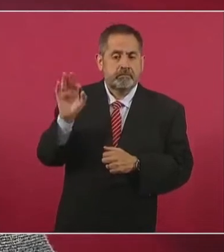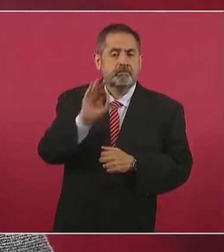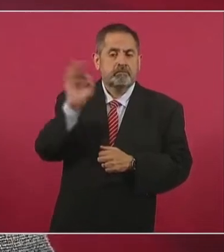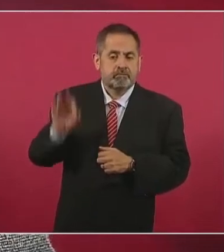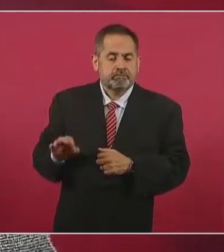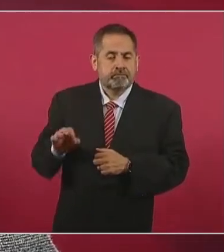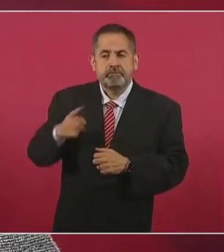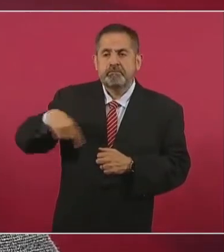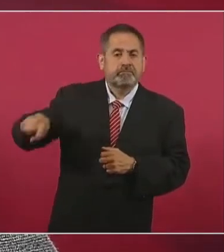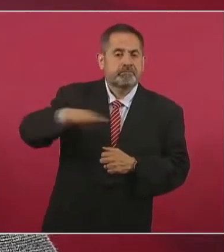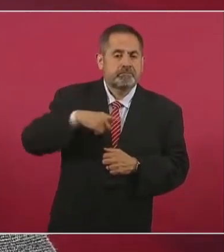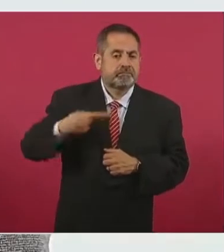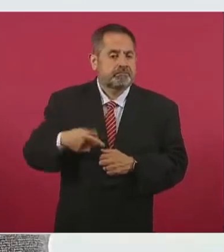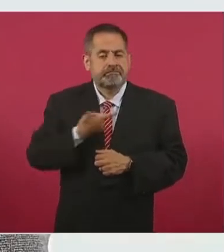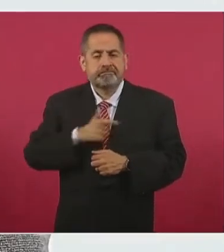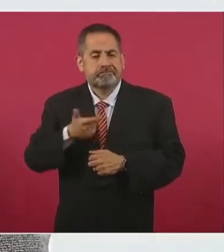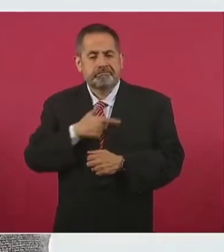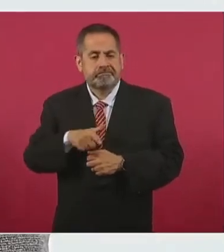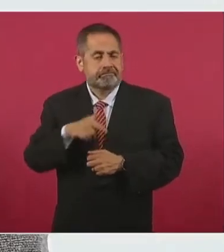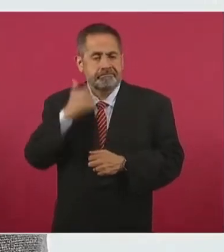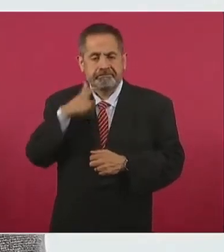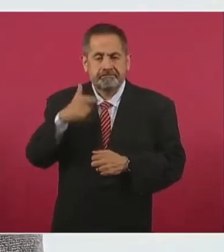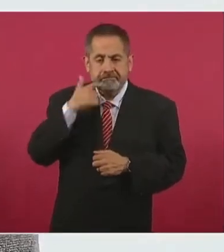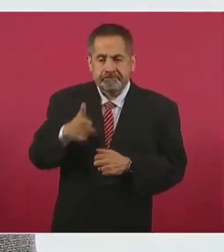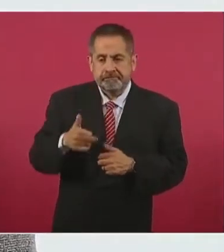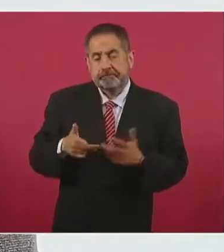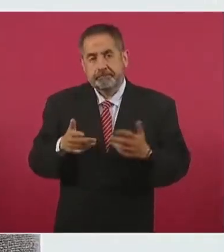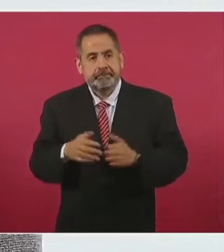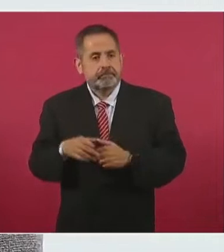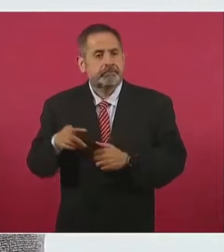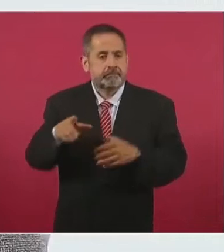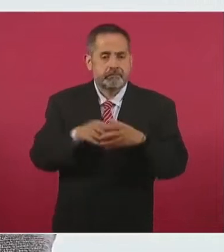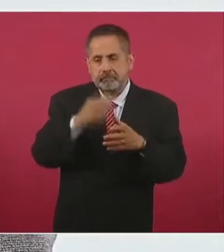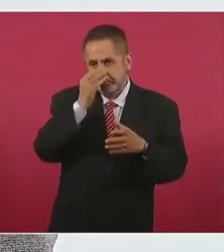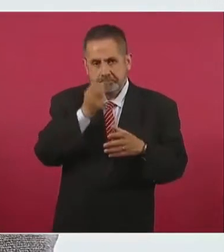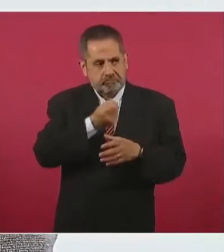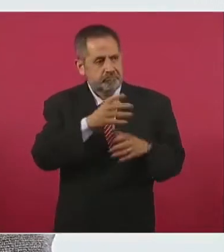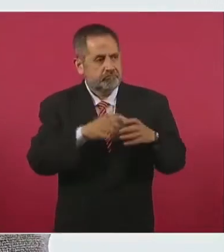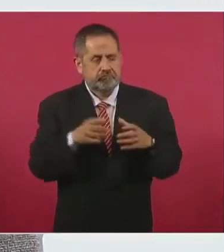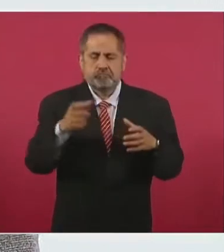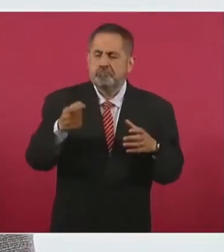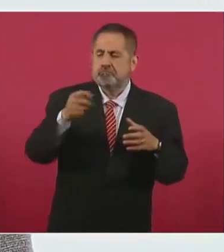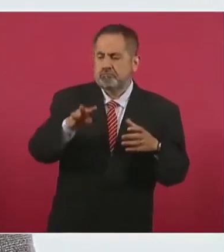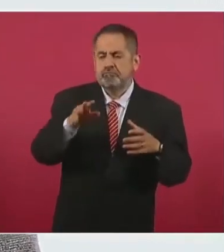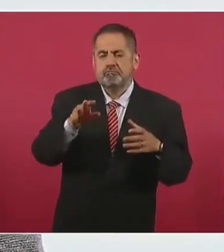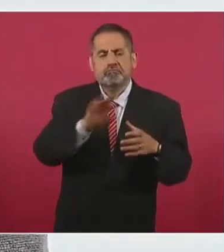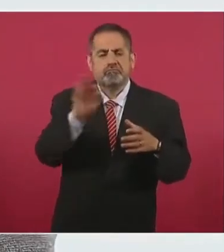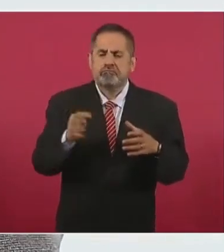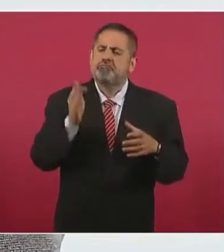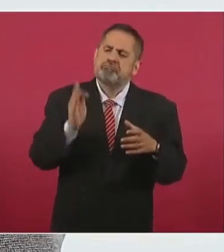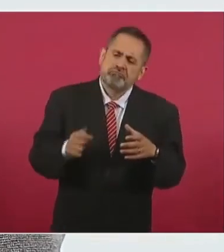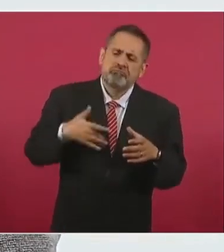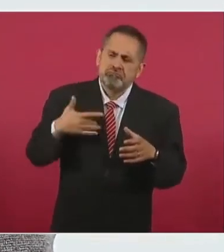de rechazo al horario de verano y solamente cuenta con un 29% de aceptación.